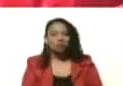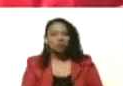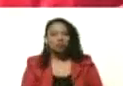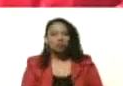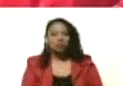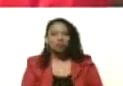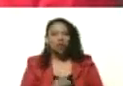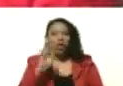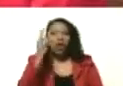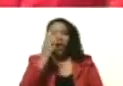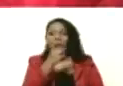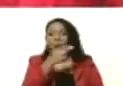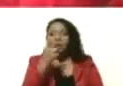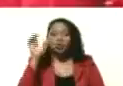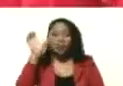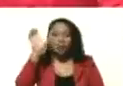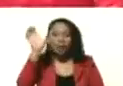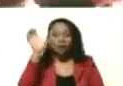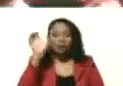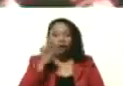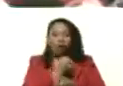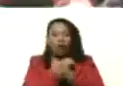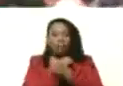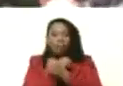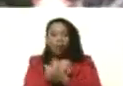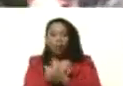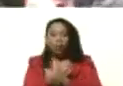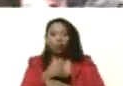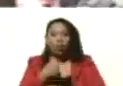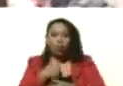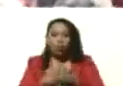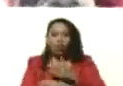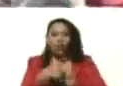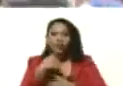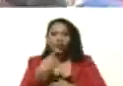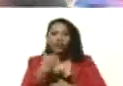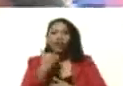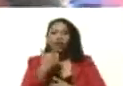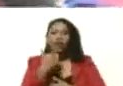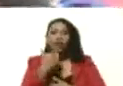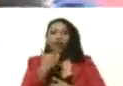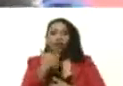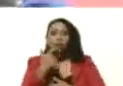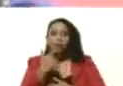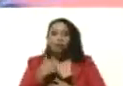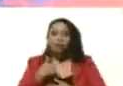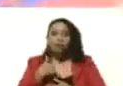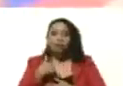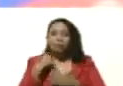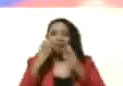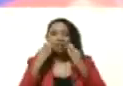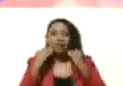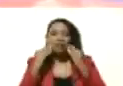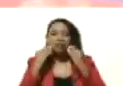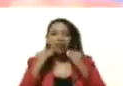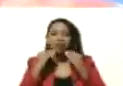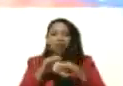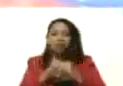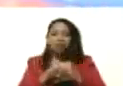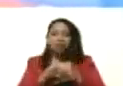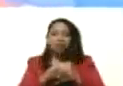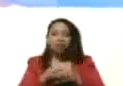un compromiso de patria, un compromiso de amor. Les voy a decir algo, me lo dice la experiencia, perdonen que hable